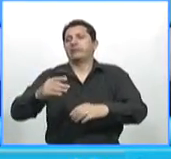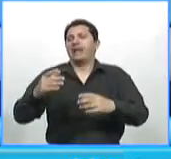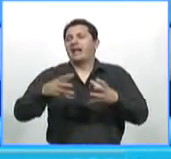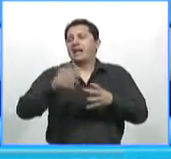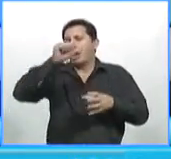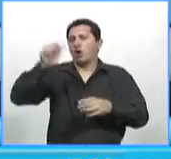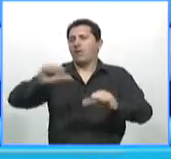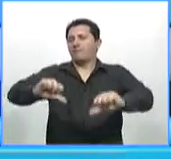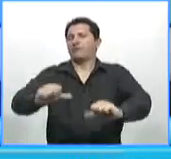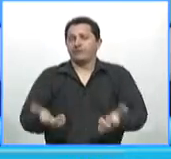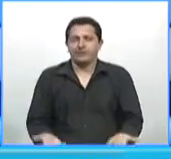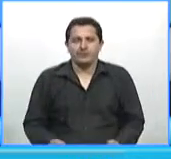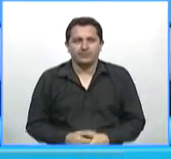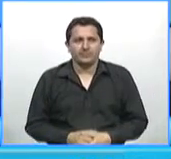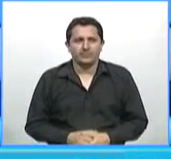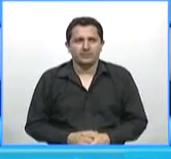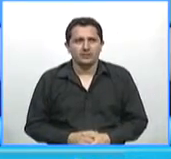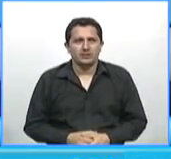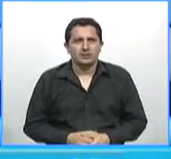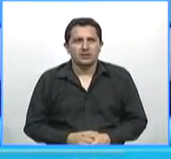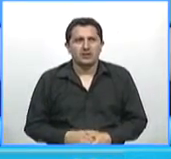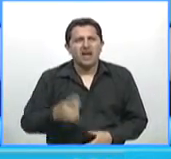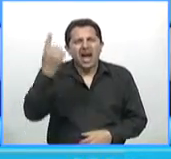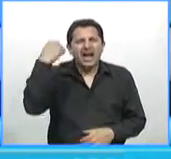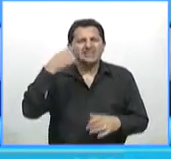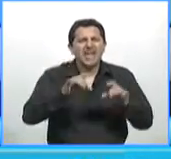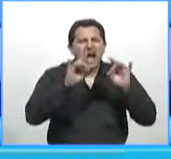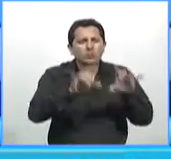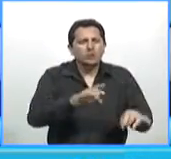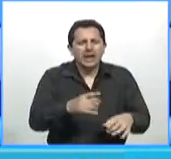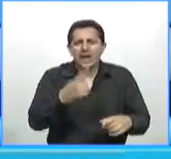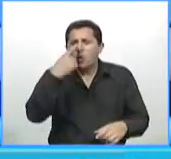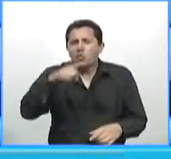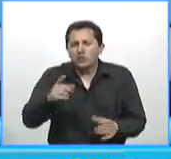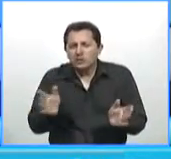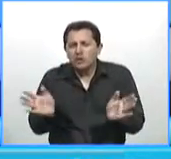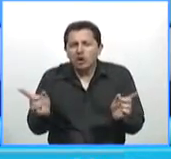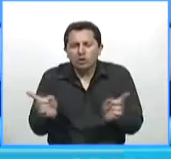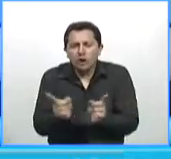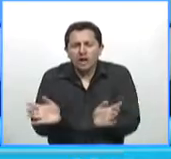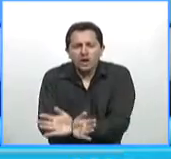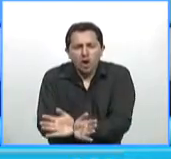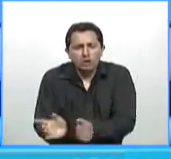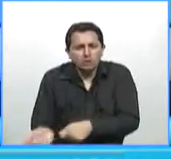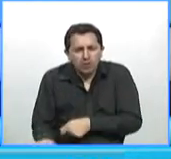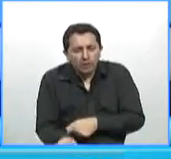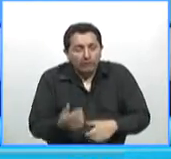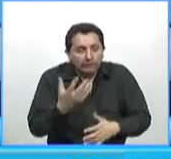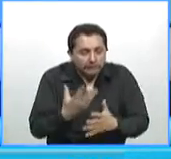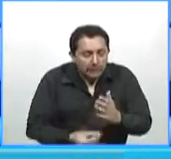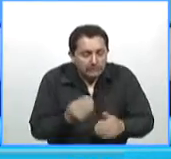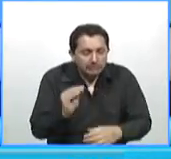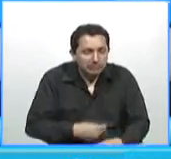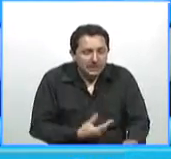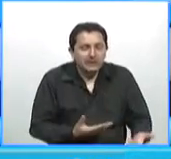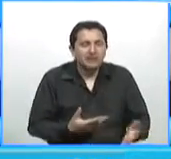porque cuando habíamos perdido en el último corner corto con Australia y después con China, que ahí yo me quebré, dije, el esfuerzo que estamos haciendo